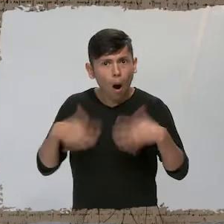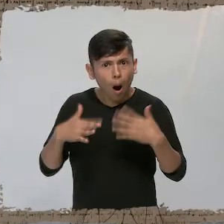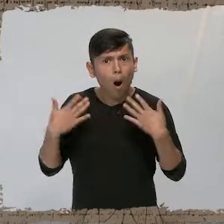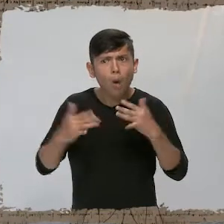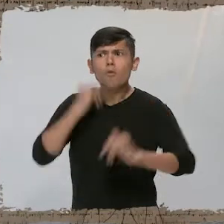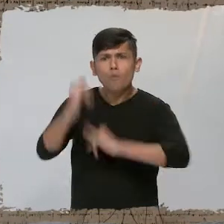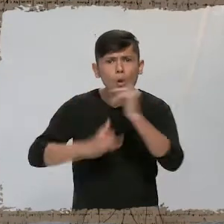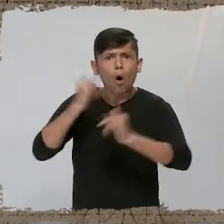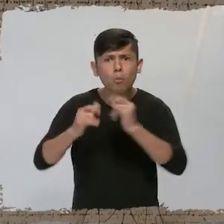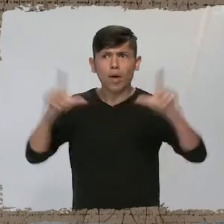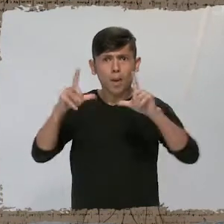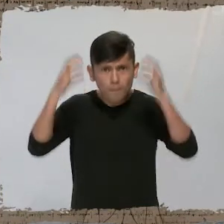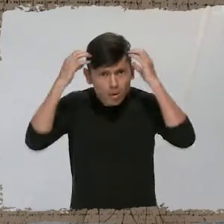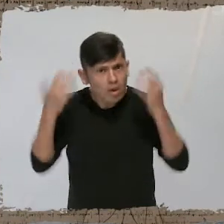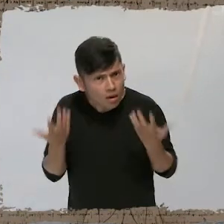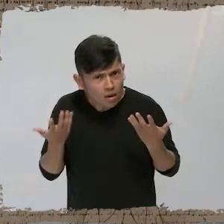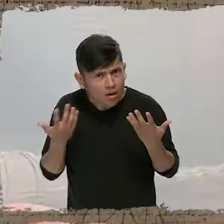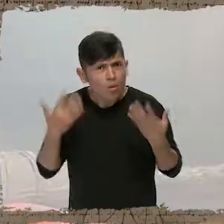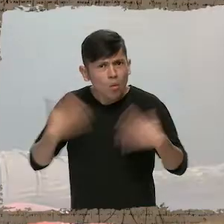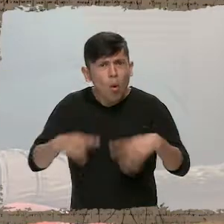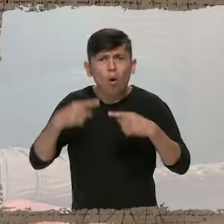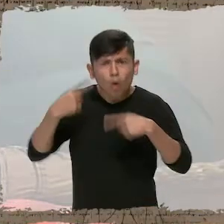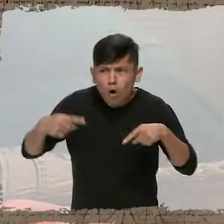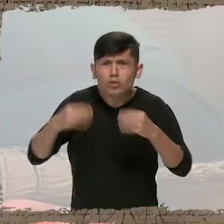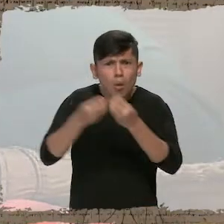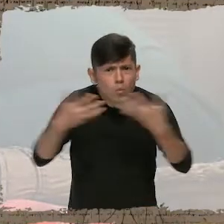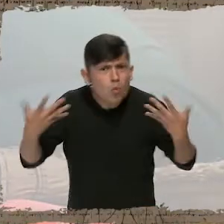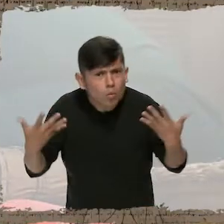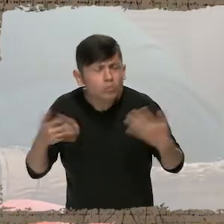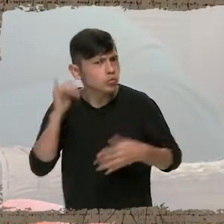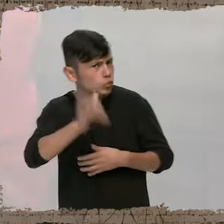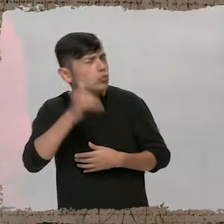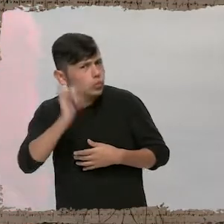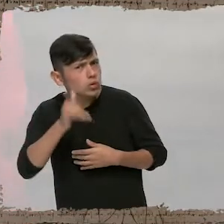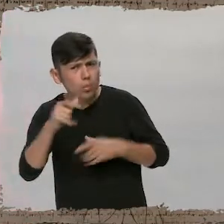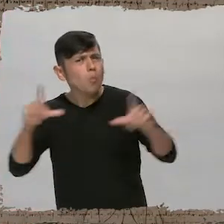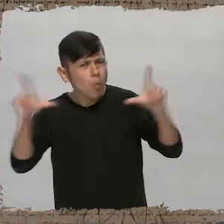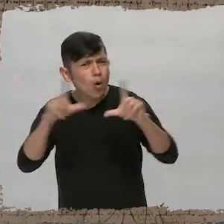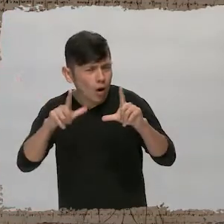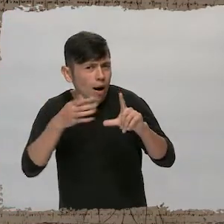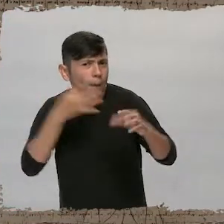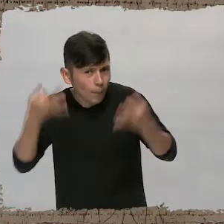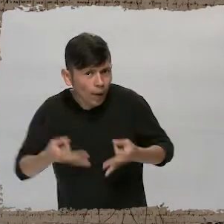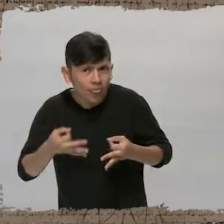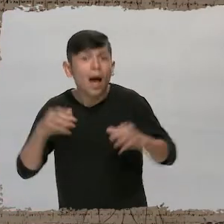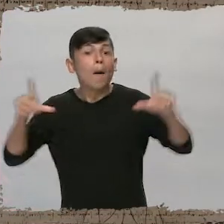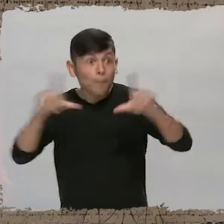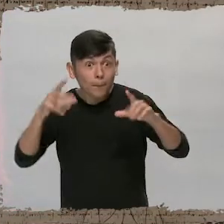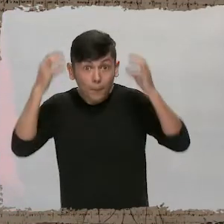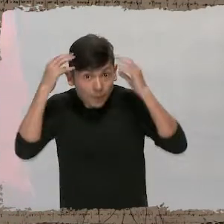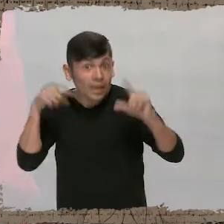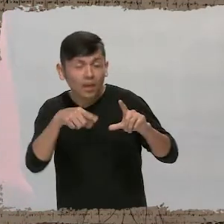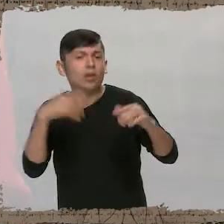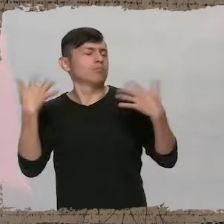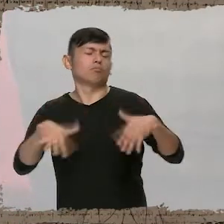acción ante el informe sobre petición y cantidad de cosas no muchísimas cosas en tu programa la verdad es que piqué visión con